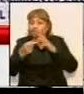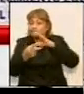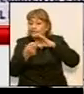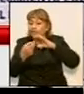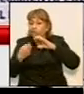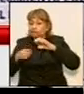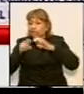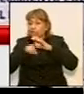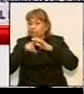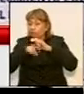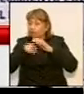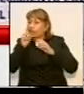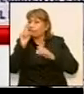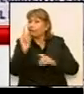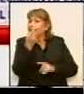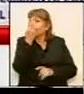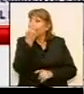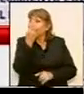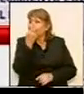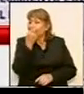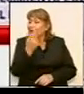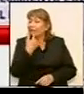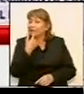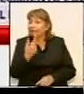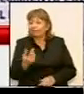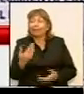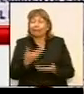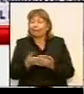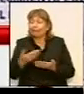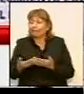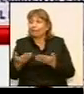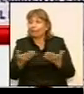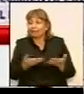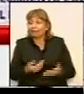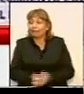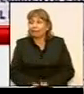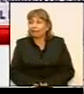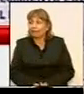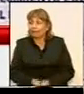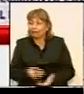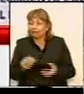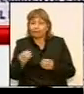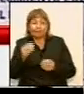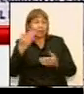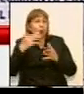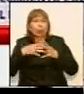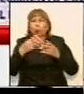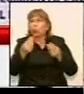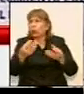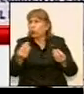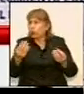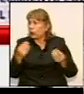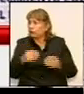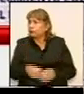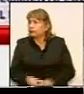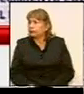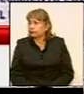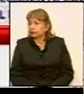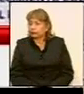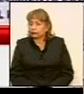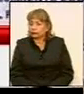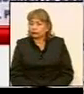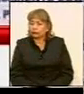es decir, la primera parte, ¿no? Esta exploración y explotación. Y en realidad la gran mayoría es valor